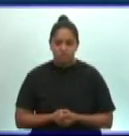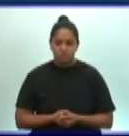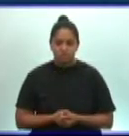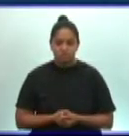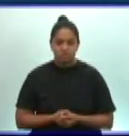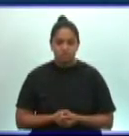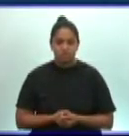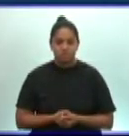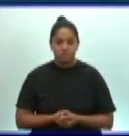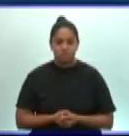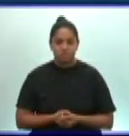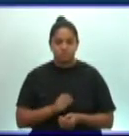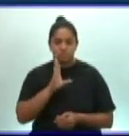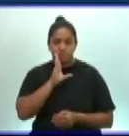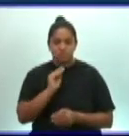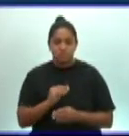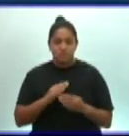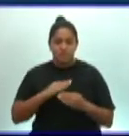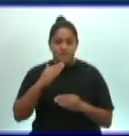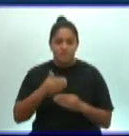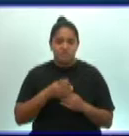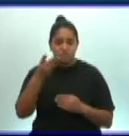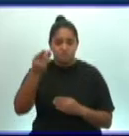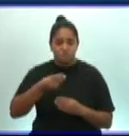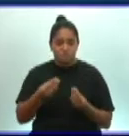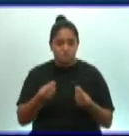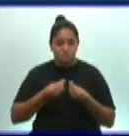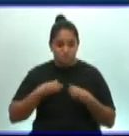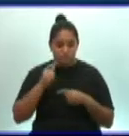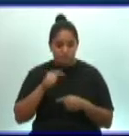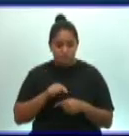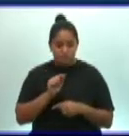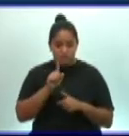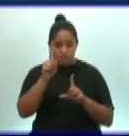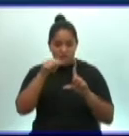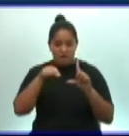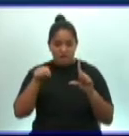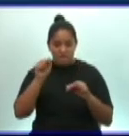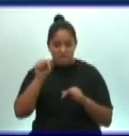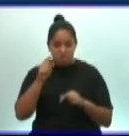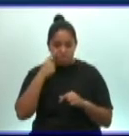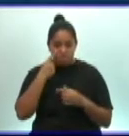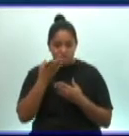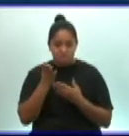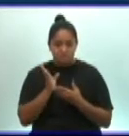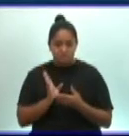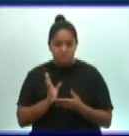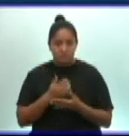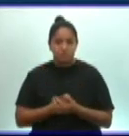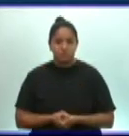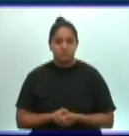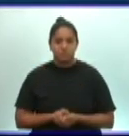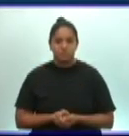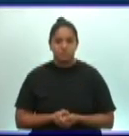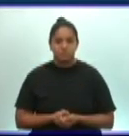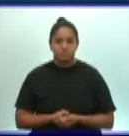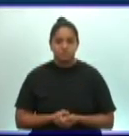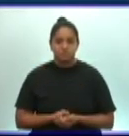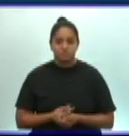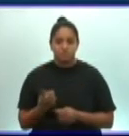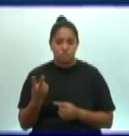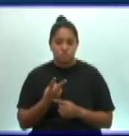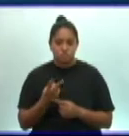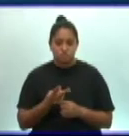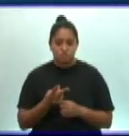electrostática, y nos decían que a partir de los datos ofrecidos en la siguiente figura, que se va a mostrar en pantalla, donde se muestran